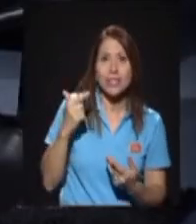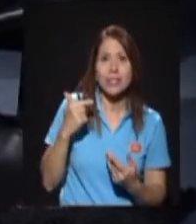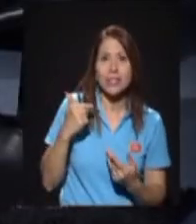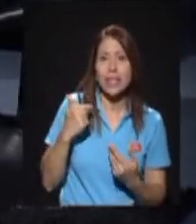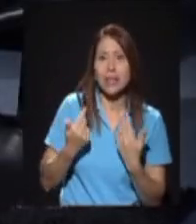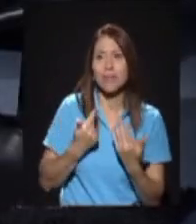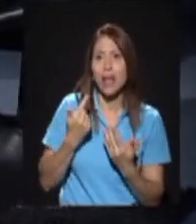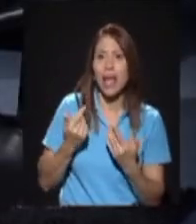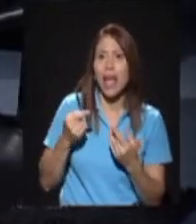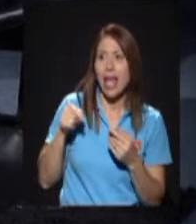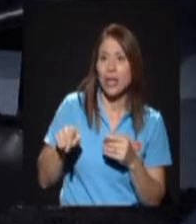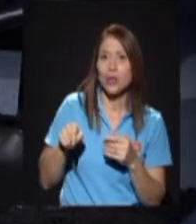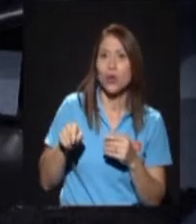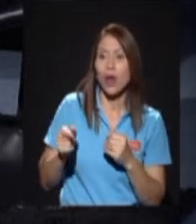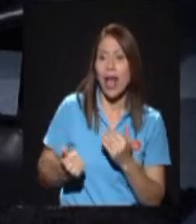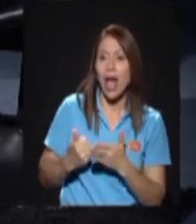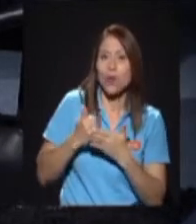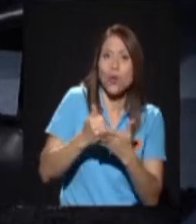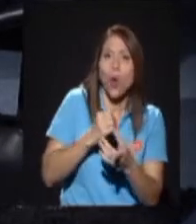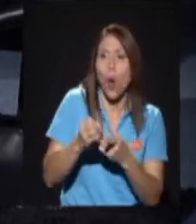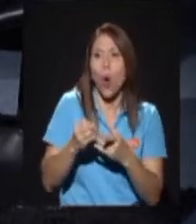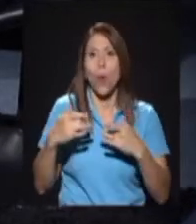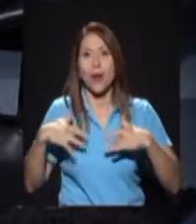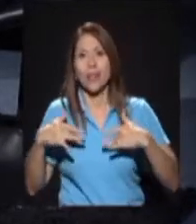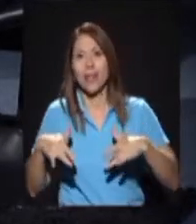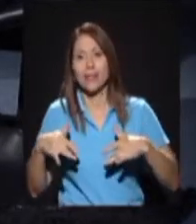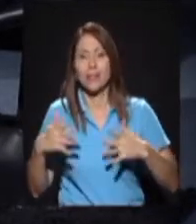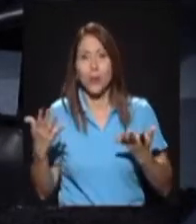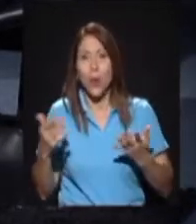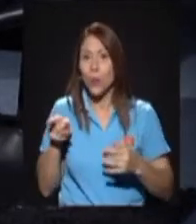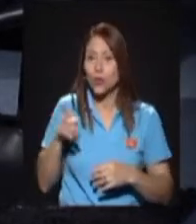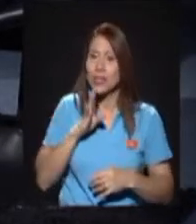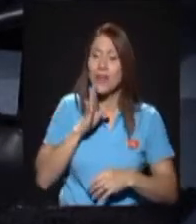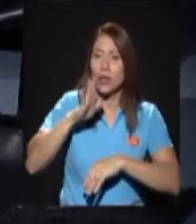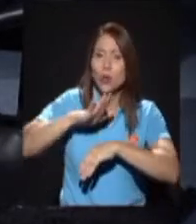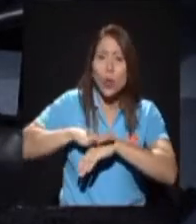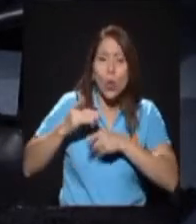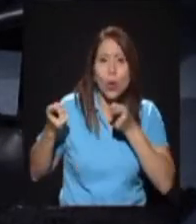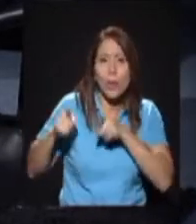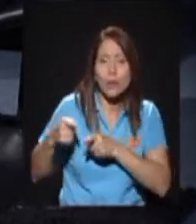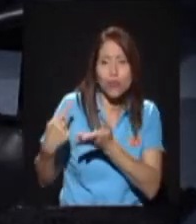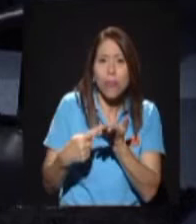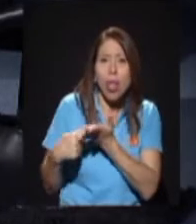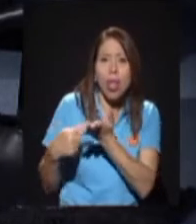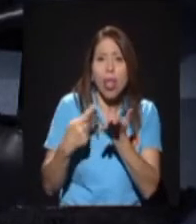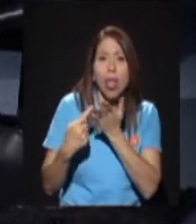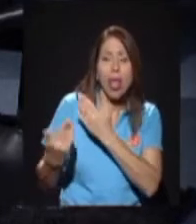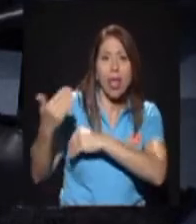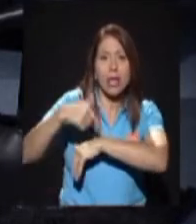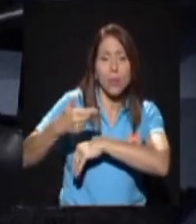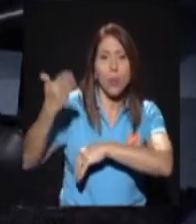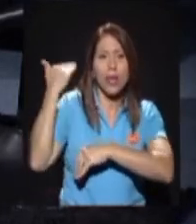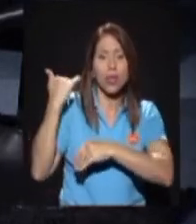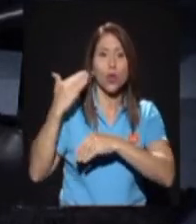sirve de pretexto para, ¿verdad? Porque usted está hablando de toda la discusión que se dio en ese momento alrededor del Tratado de Libre